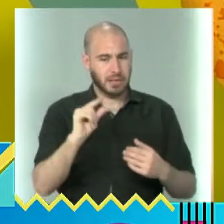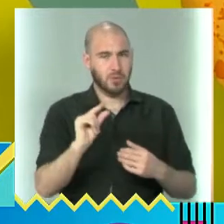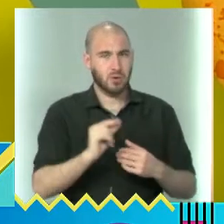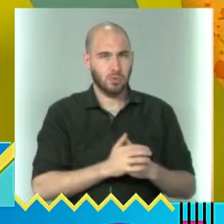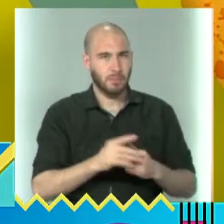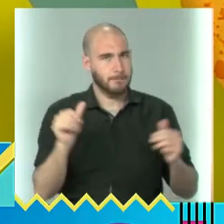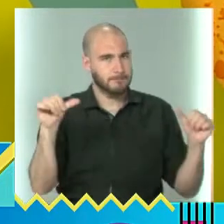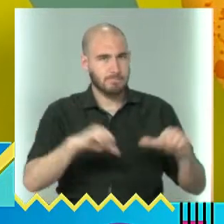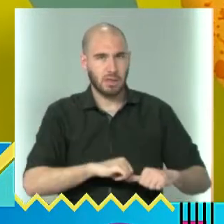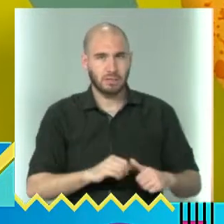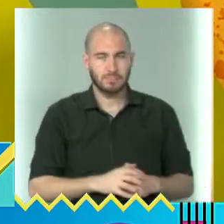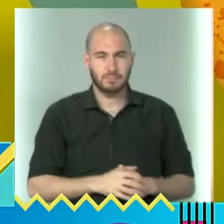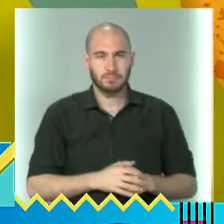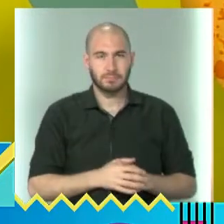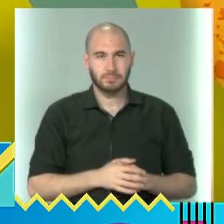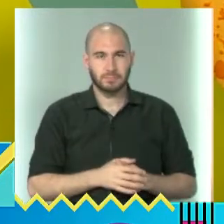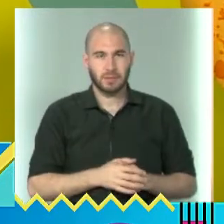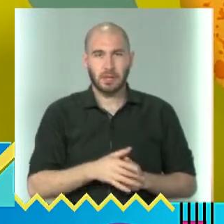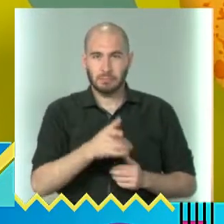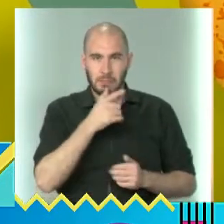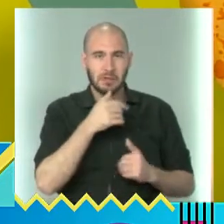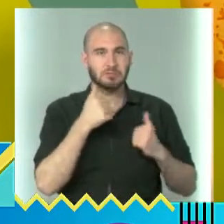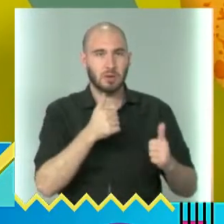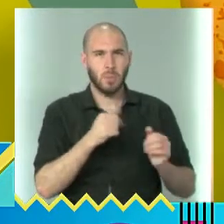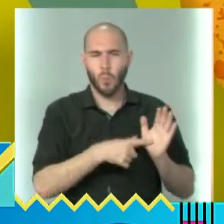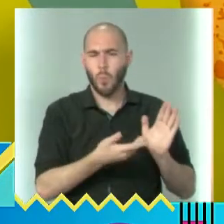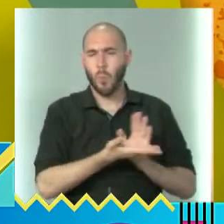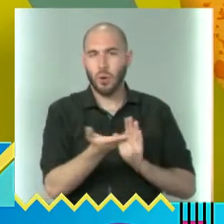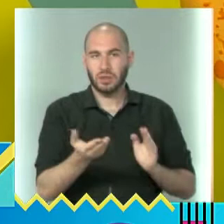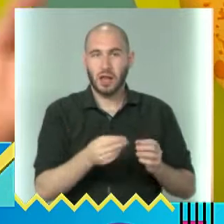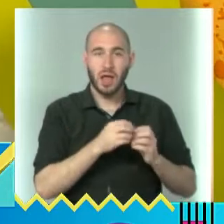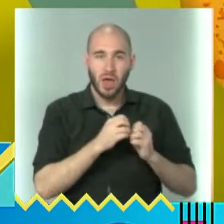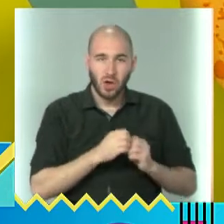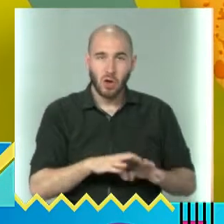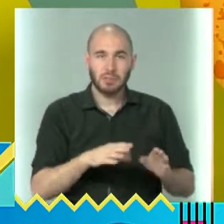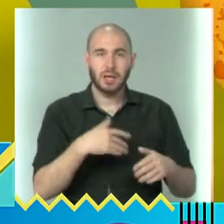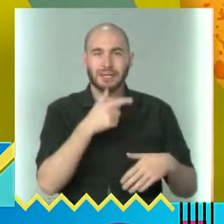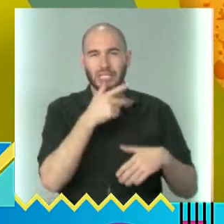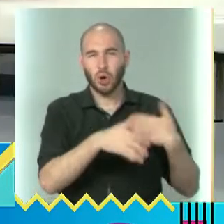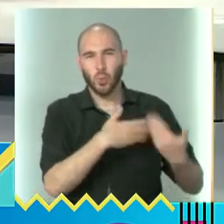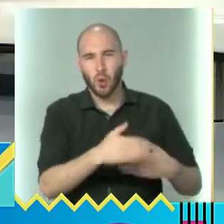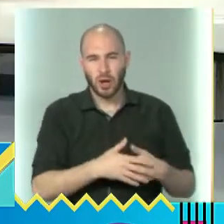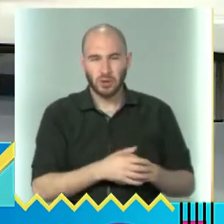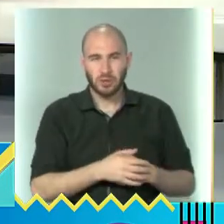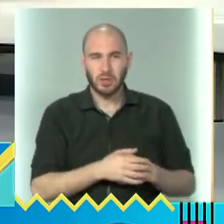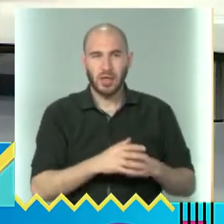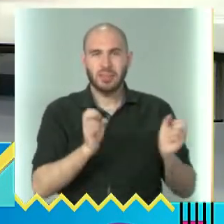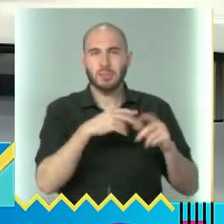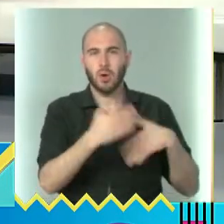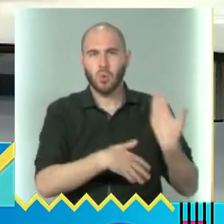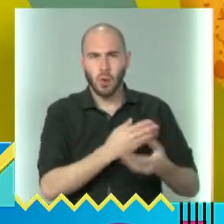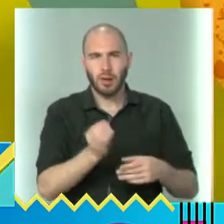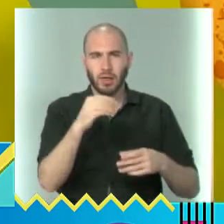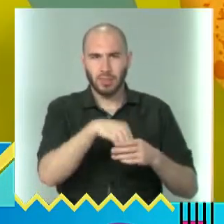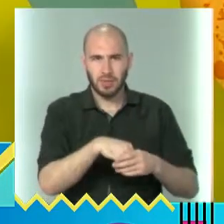y oscuro. Me parece que está muy bien porque muestra esto que empieza con un juego, digamos, la dimensión lúdica está